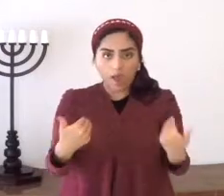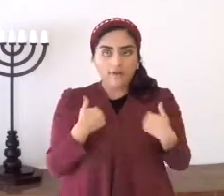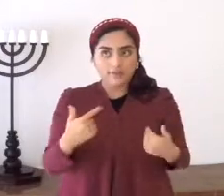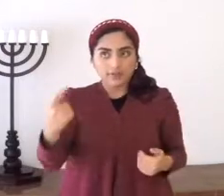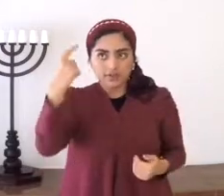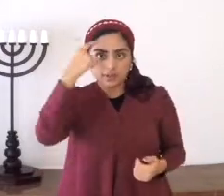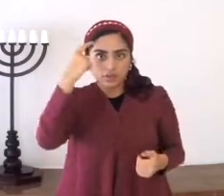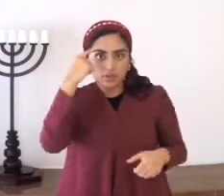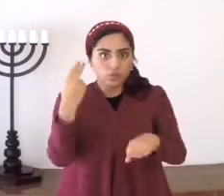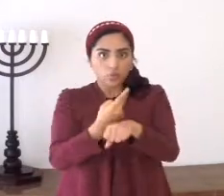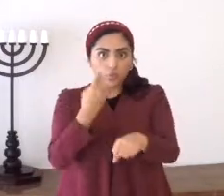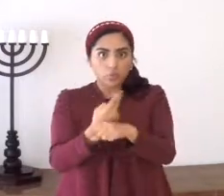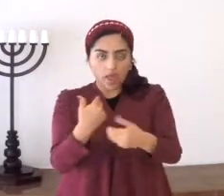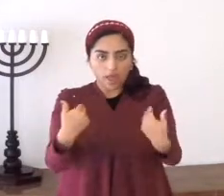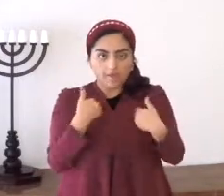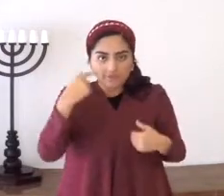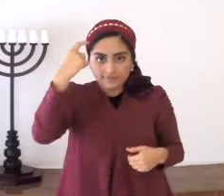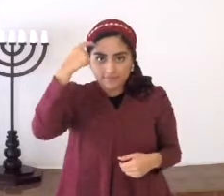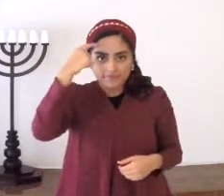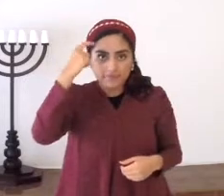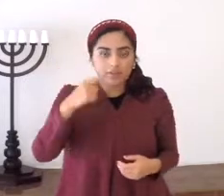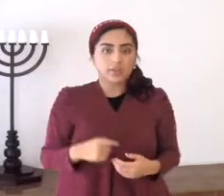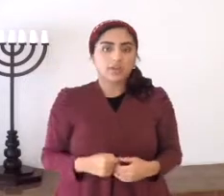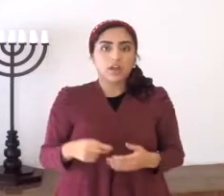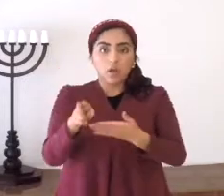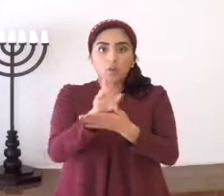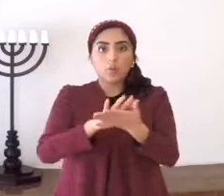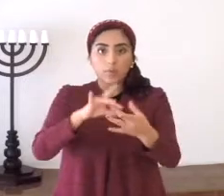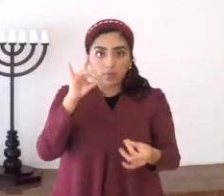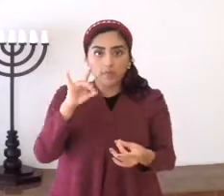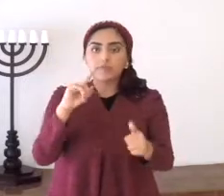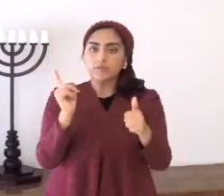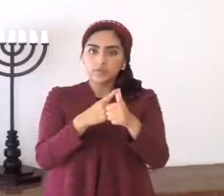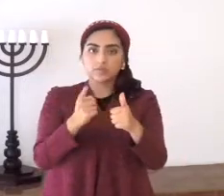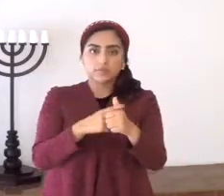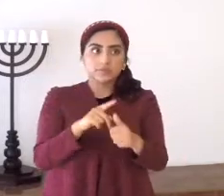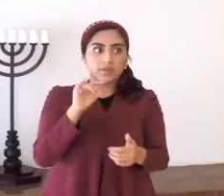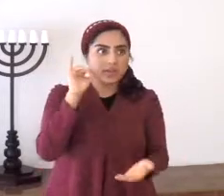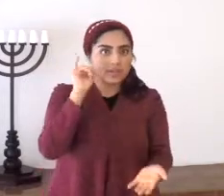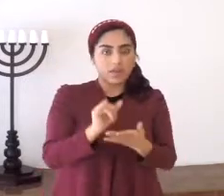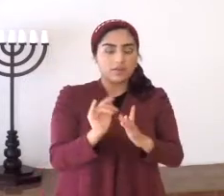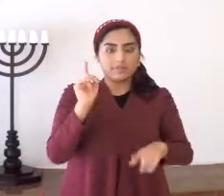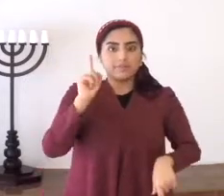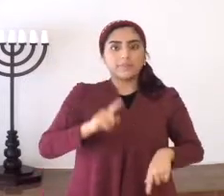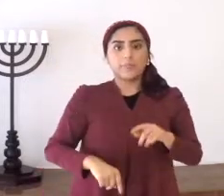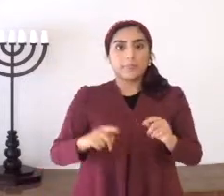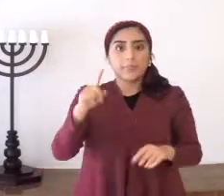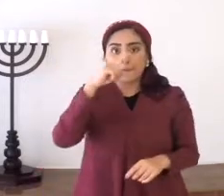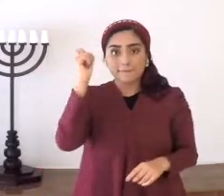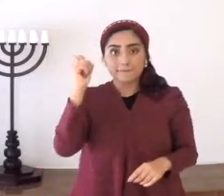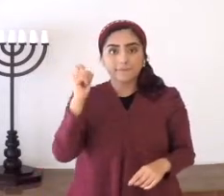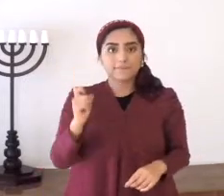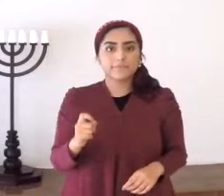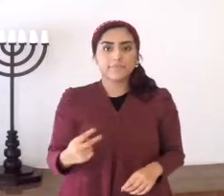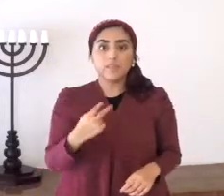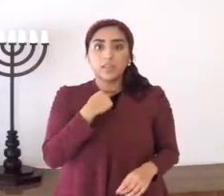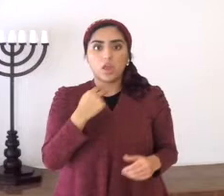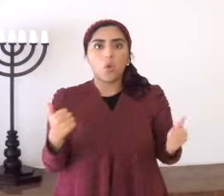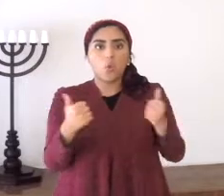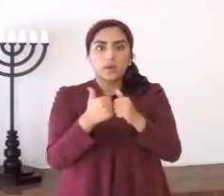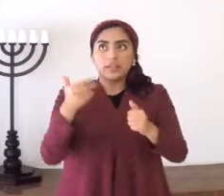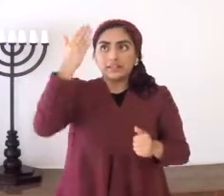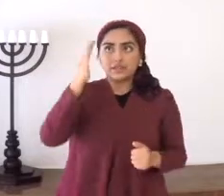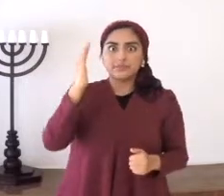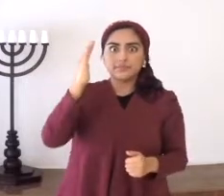Imposible, eso es imposible. Para el que tiene razón, o sea, uso de razón, cerebro, el Ruach HaKodesh en primer